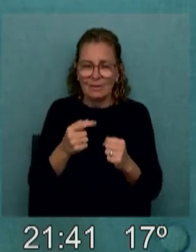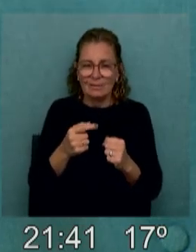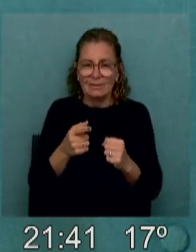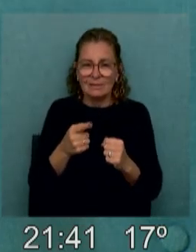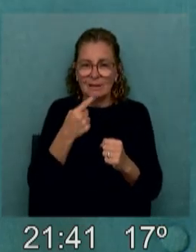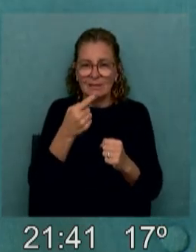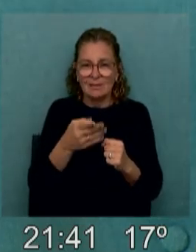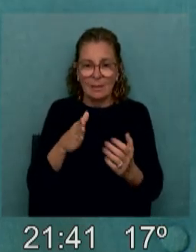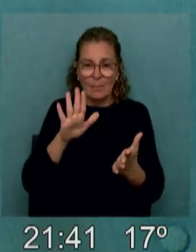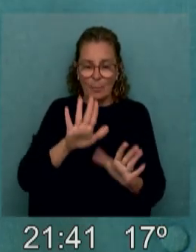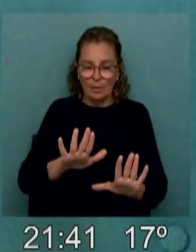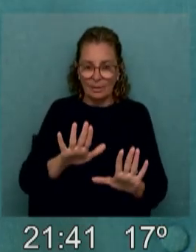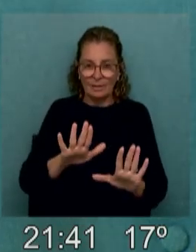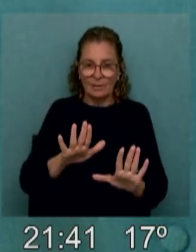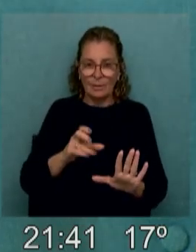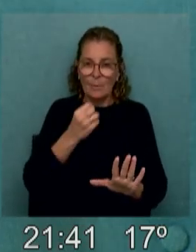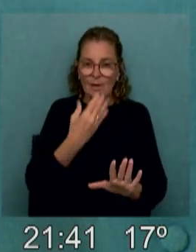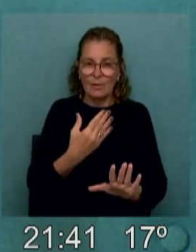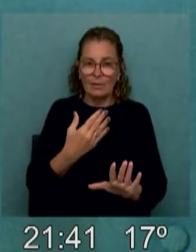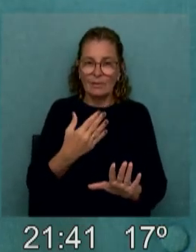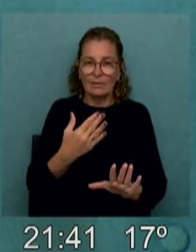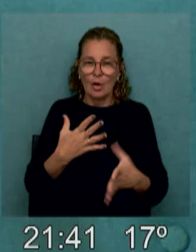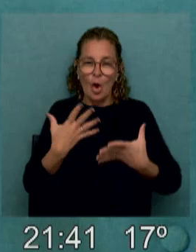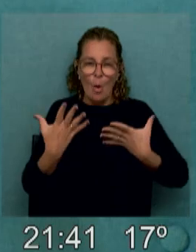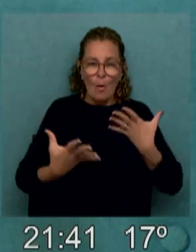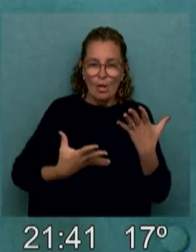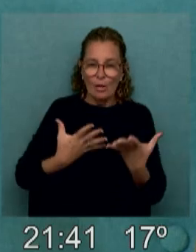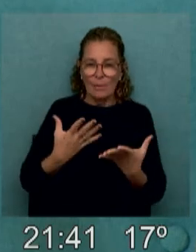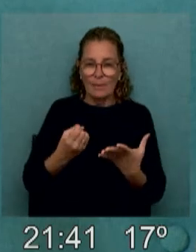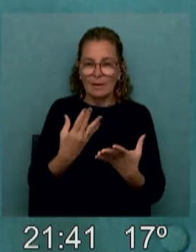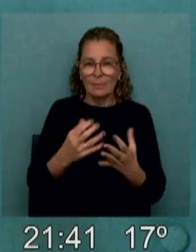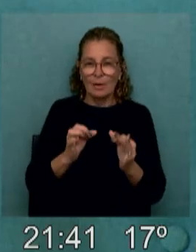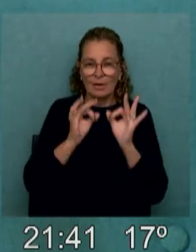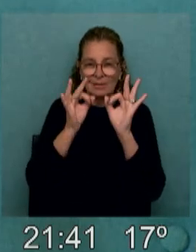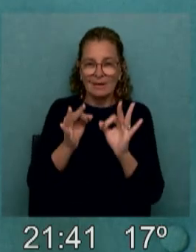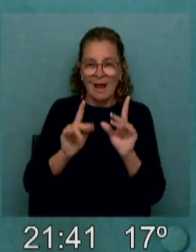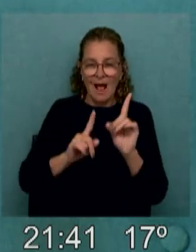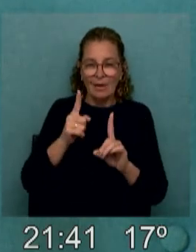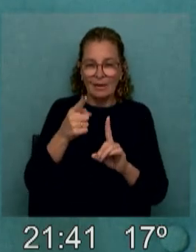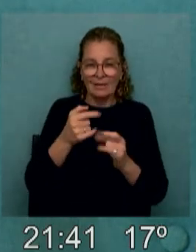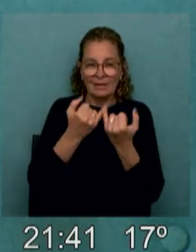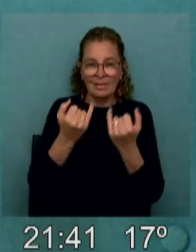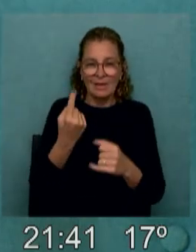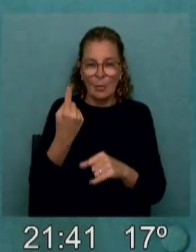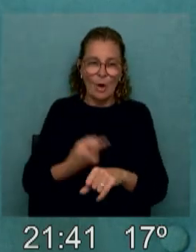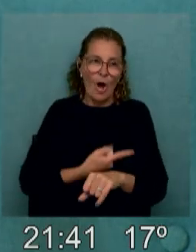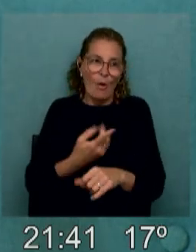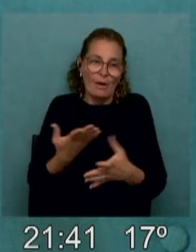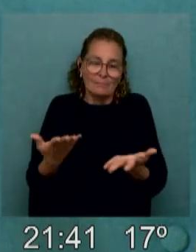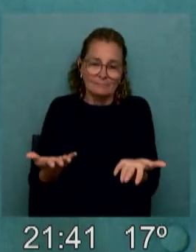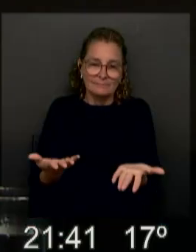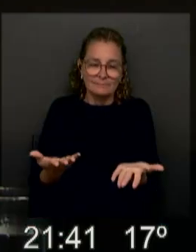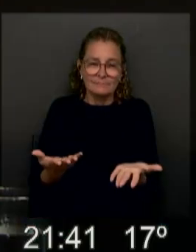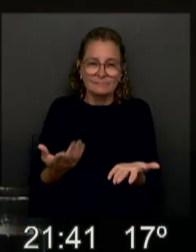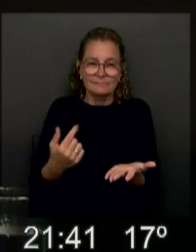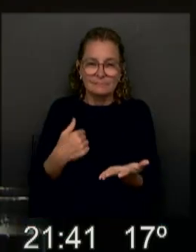grabaciones, poner lo mejor y hacerte sentir cómodo para que logres algo en ese día, en esa hora. Sí, yo